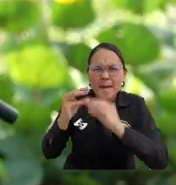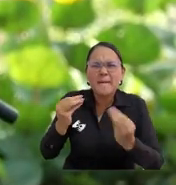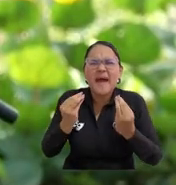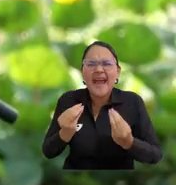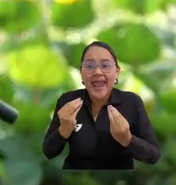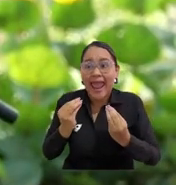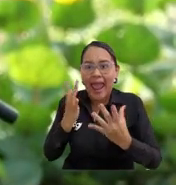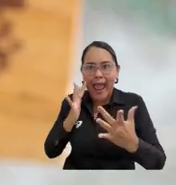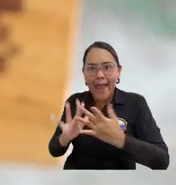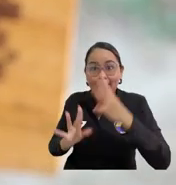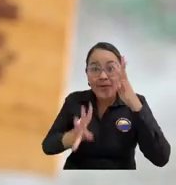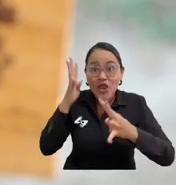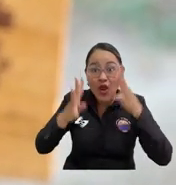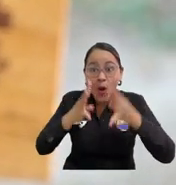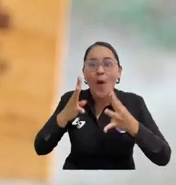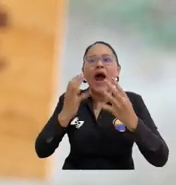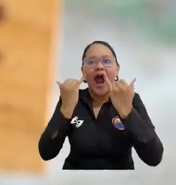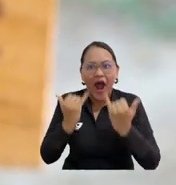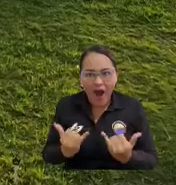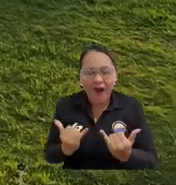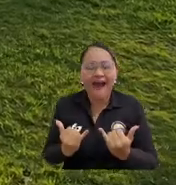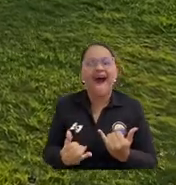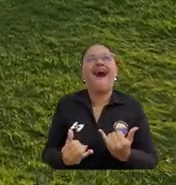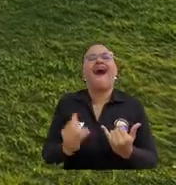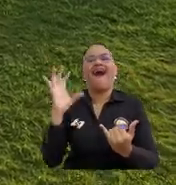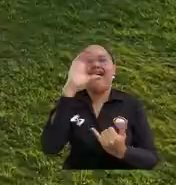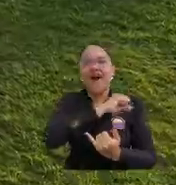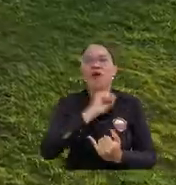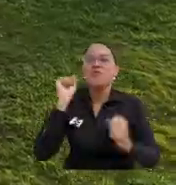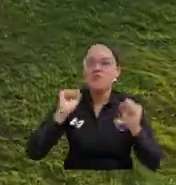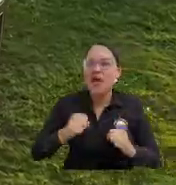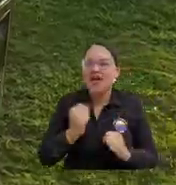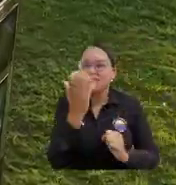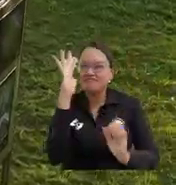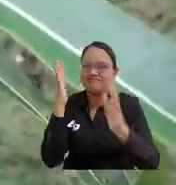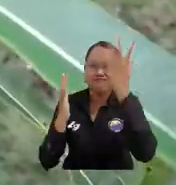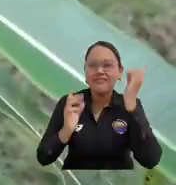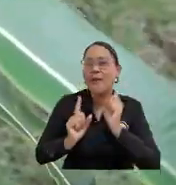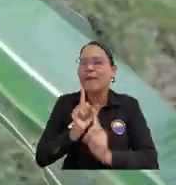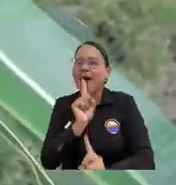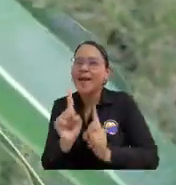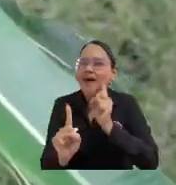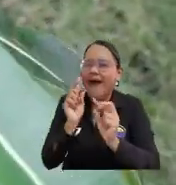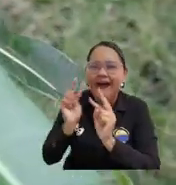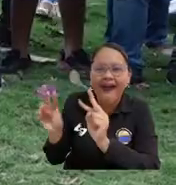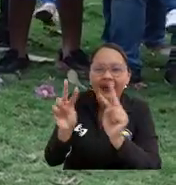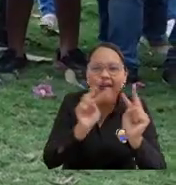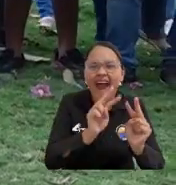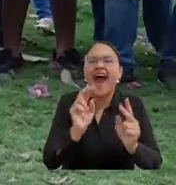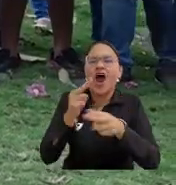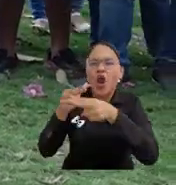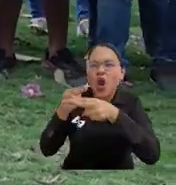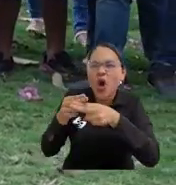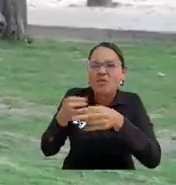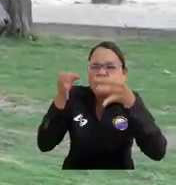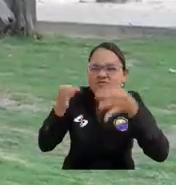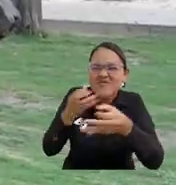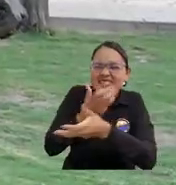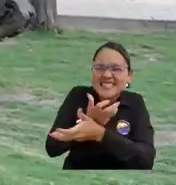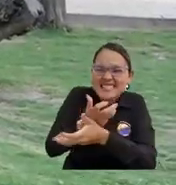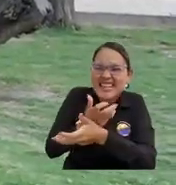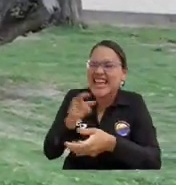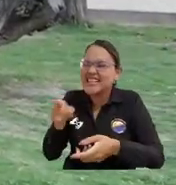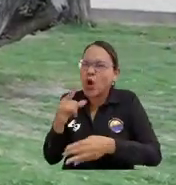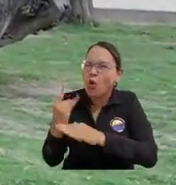innovación, hoy podamos tener un recorrido ecológico que nos cuente no solamente el nombre científico, los usos